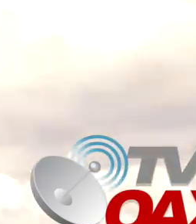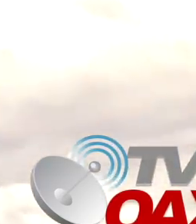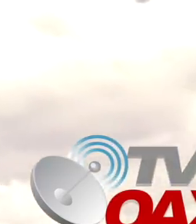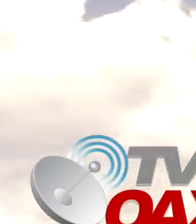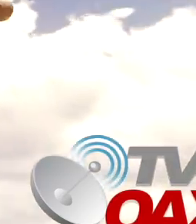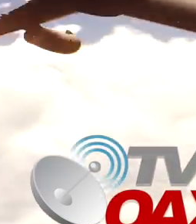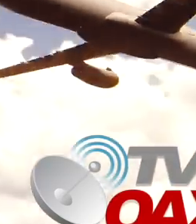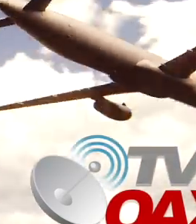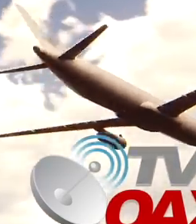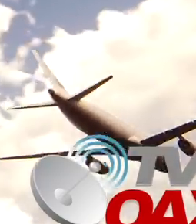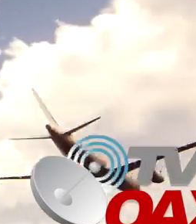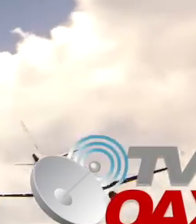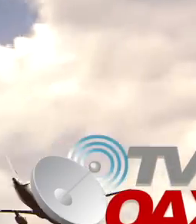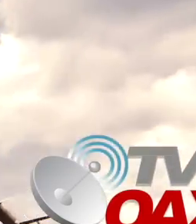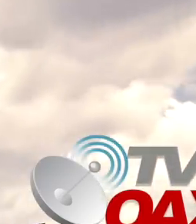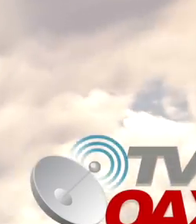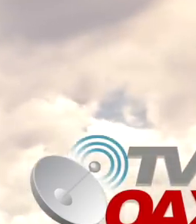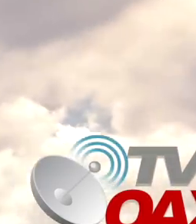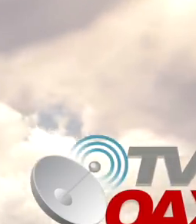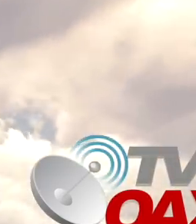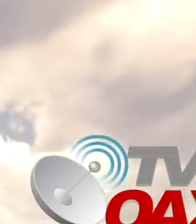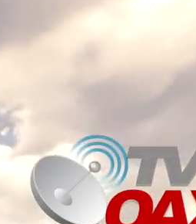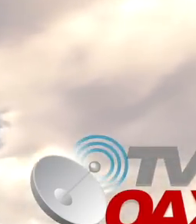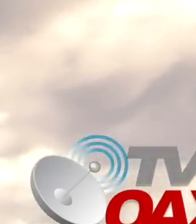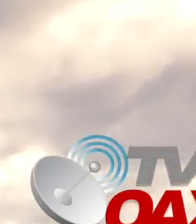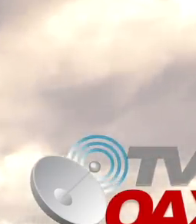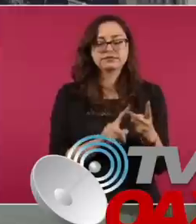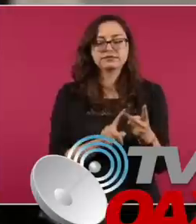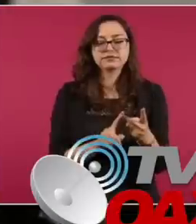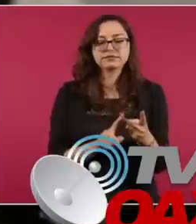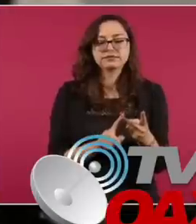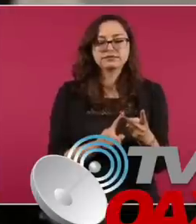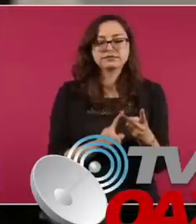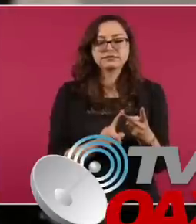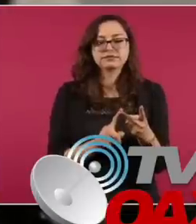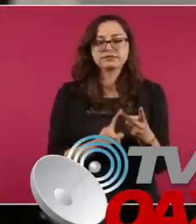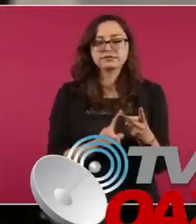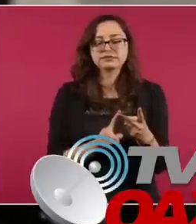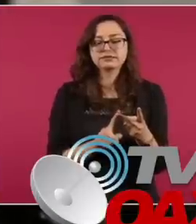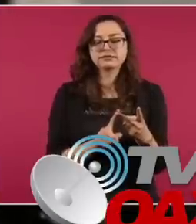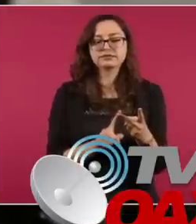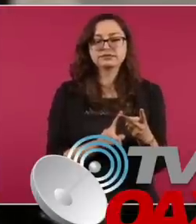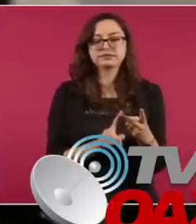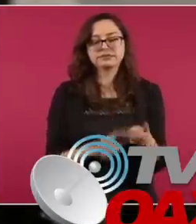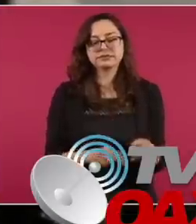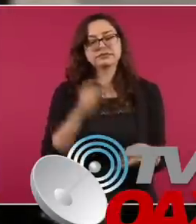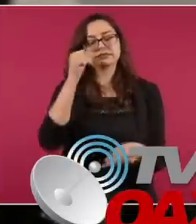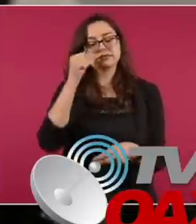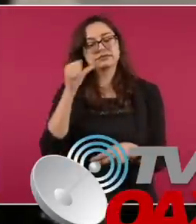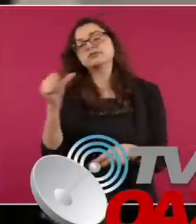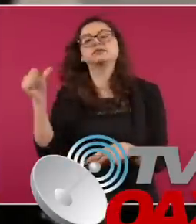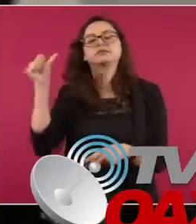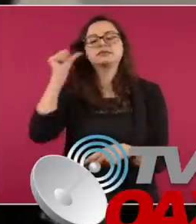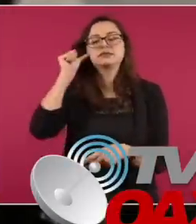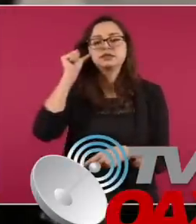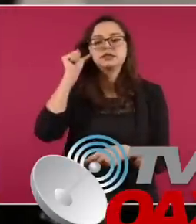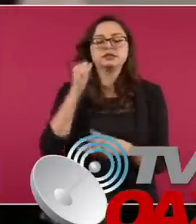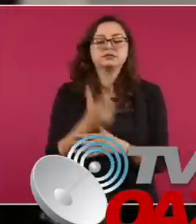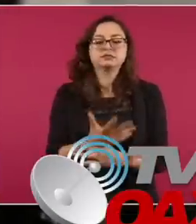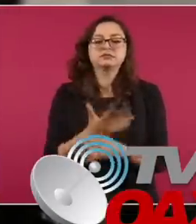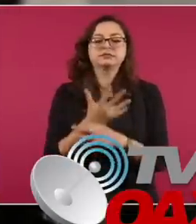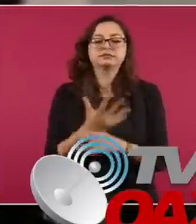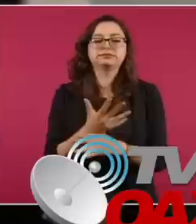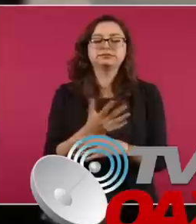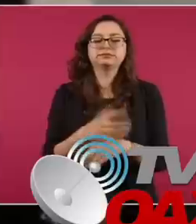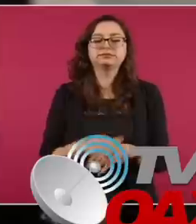beneficiar al pueblo de México ayer se desprende la información de que la secretaría de la defensa